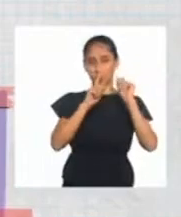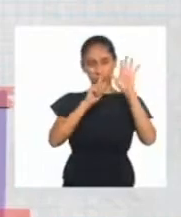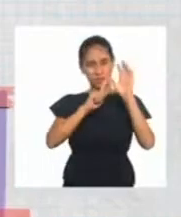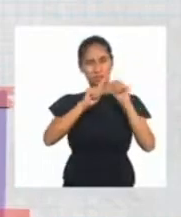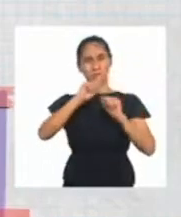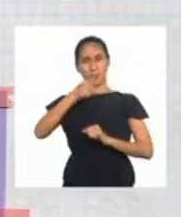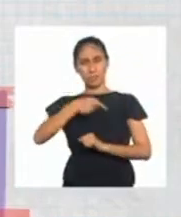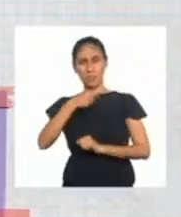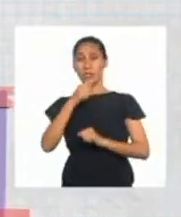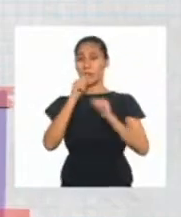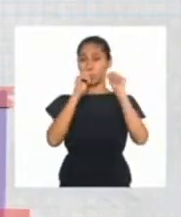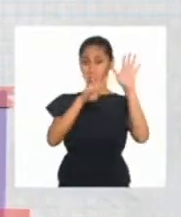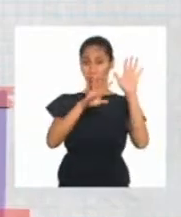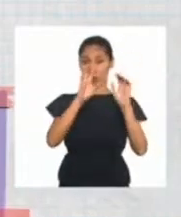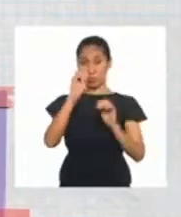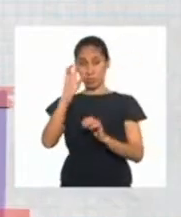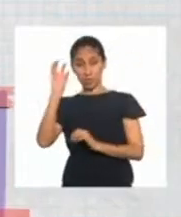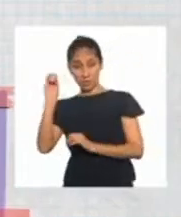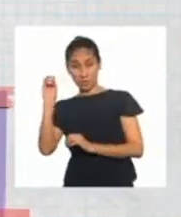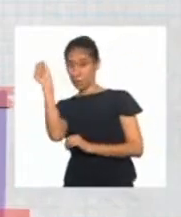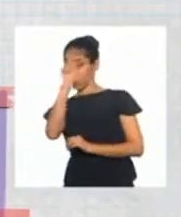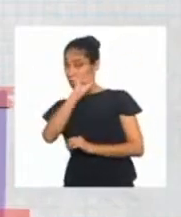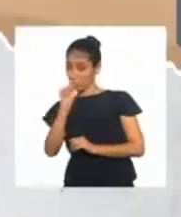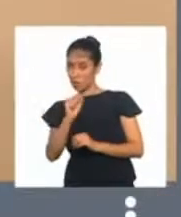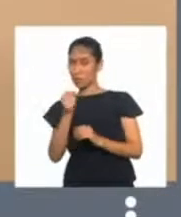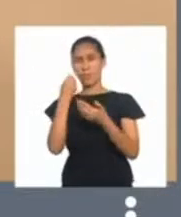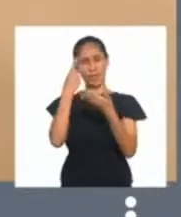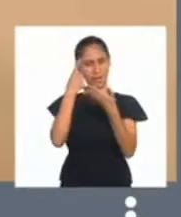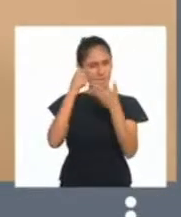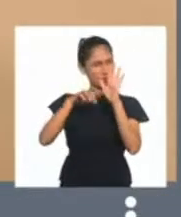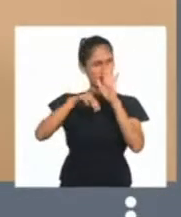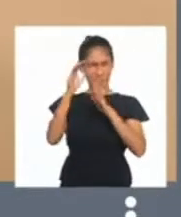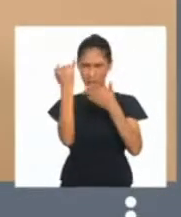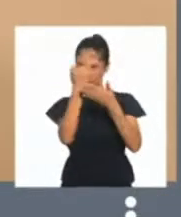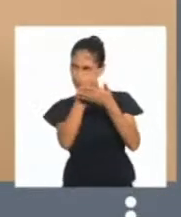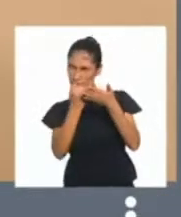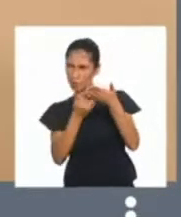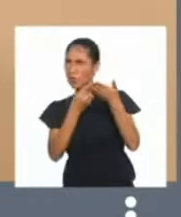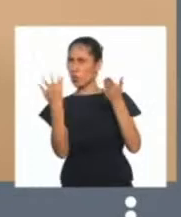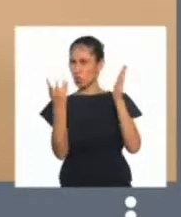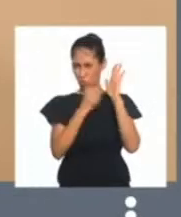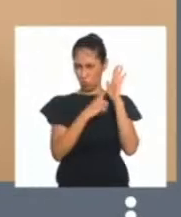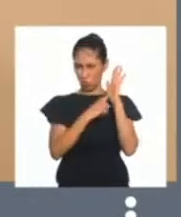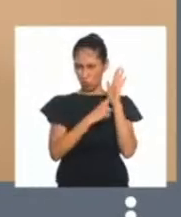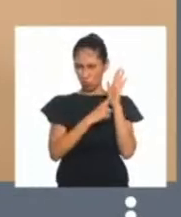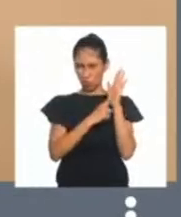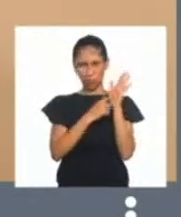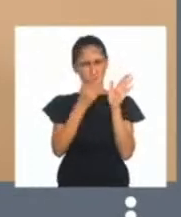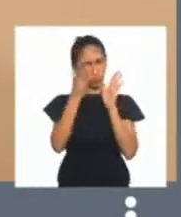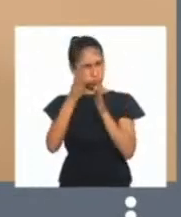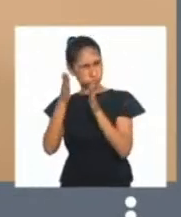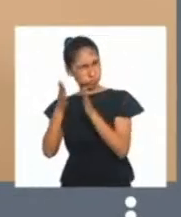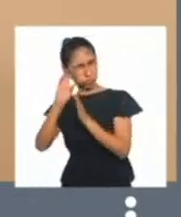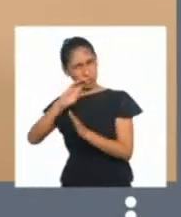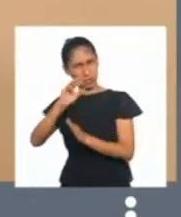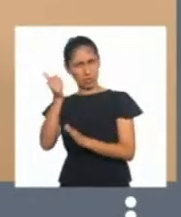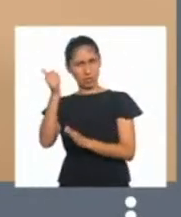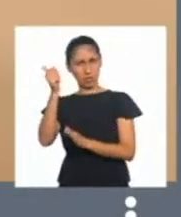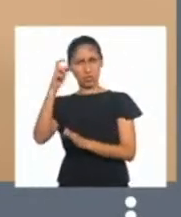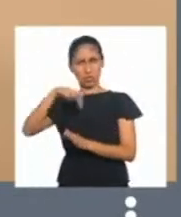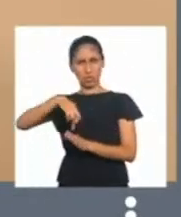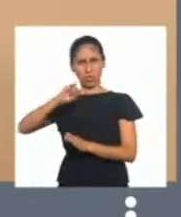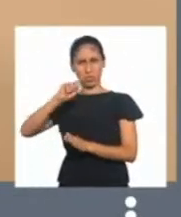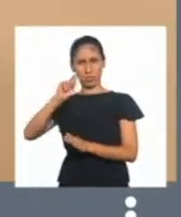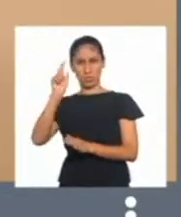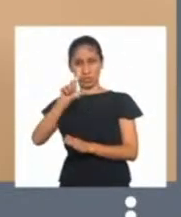de 6.900 soles. Para entender de manera gráfica cómo es el comportamiento del capital y